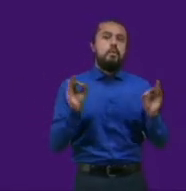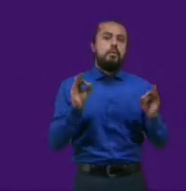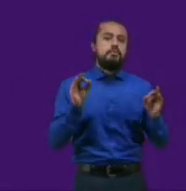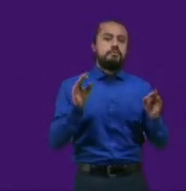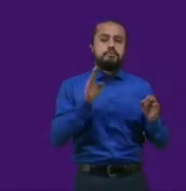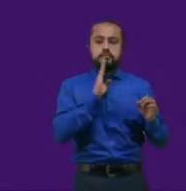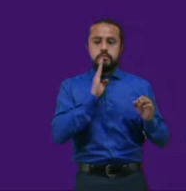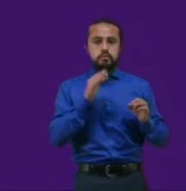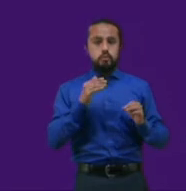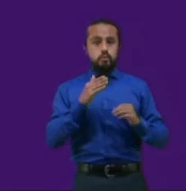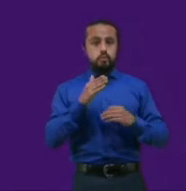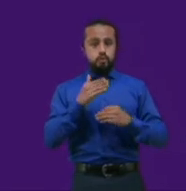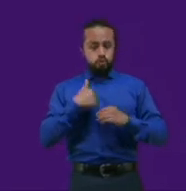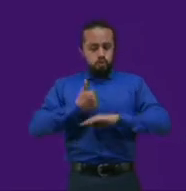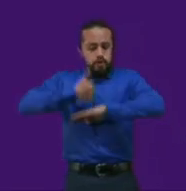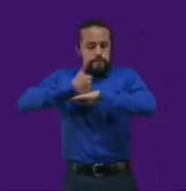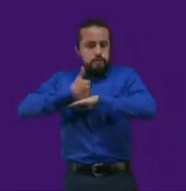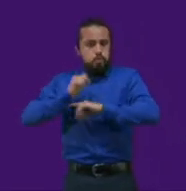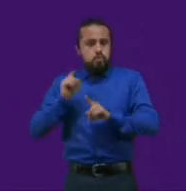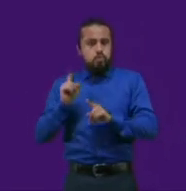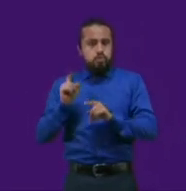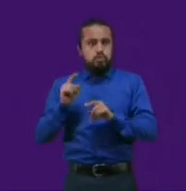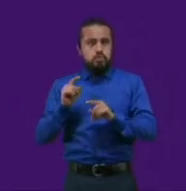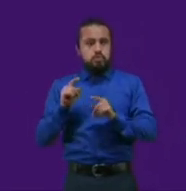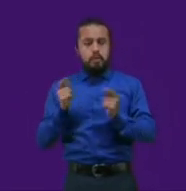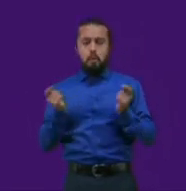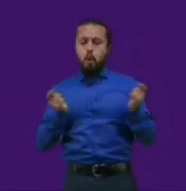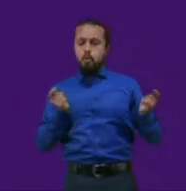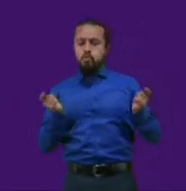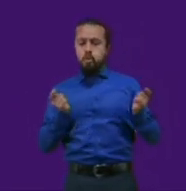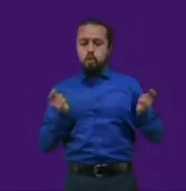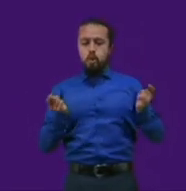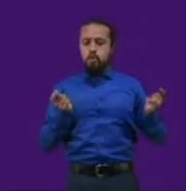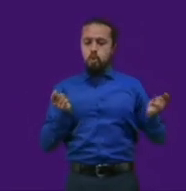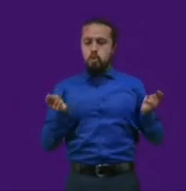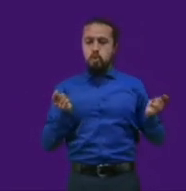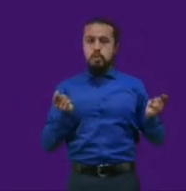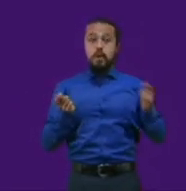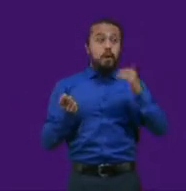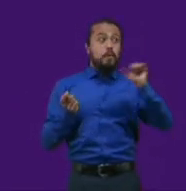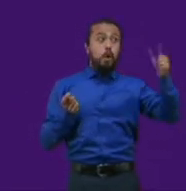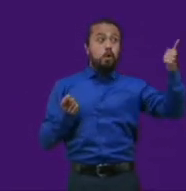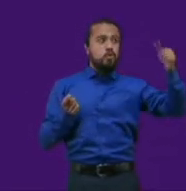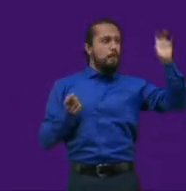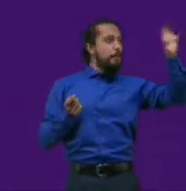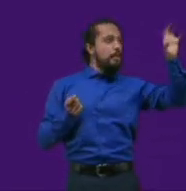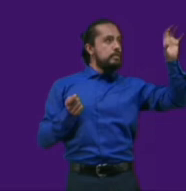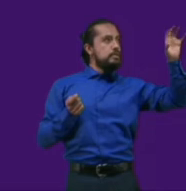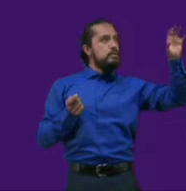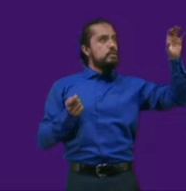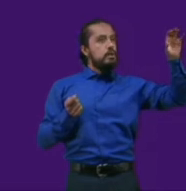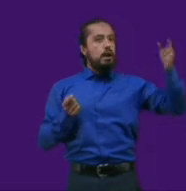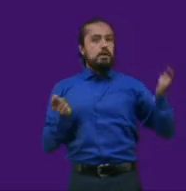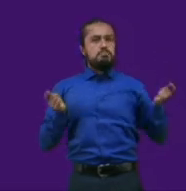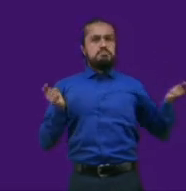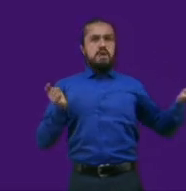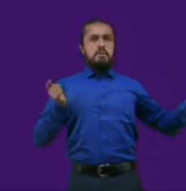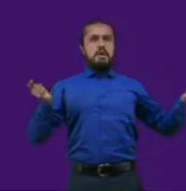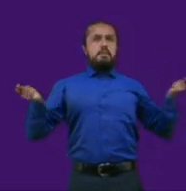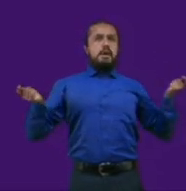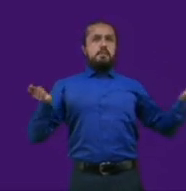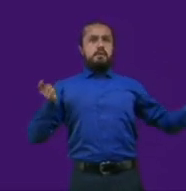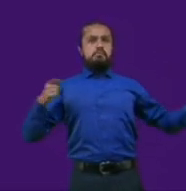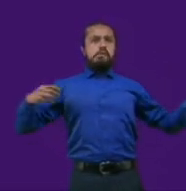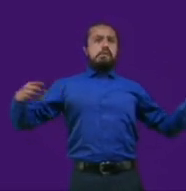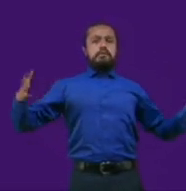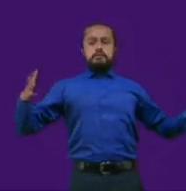digamos que la escala es una escala un poquito más controlada y donde quieren tener un mejor work-life balance, etcétera, etcétera.